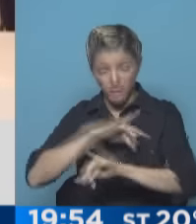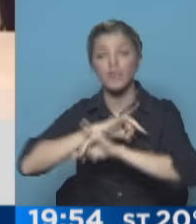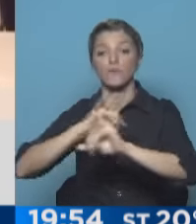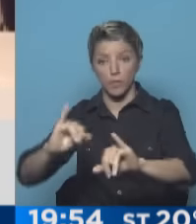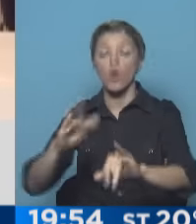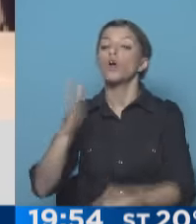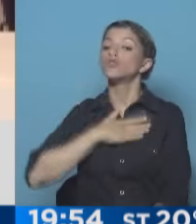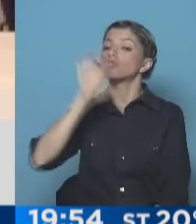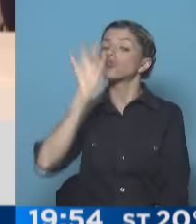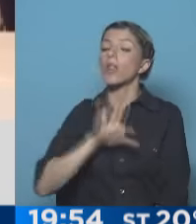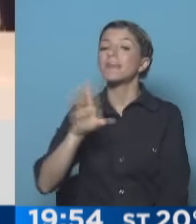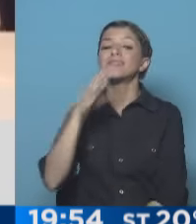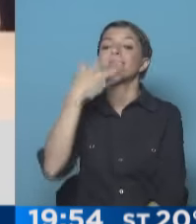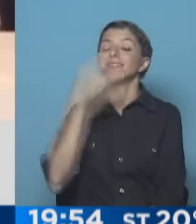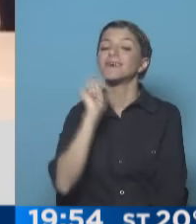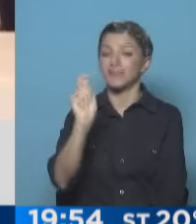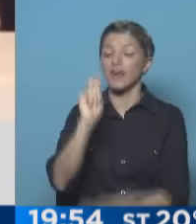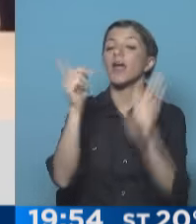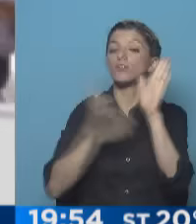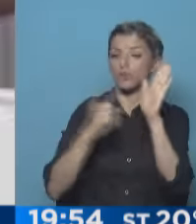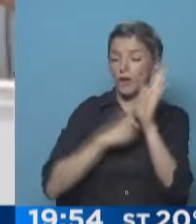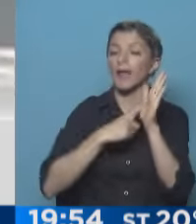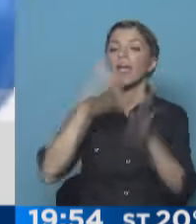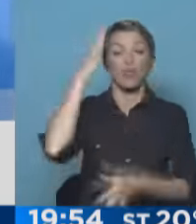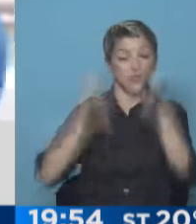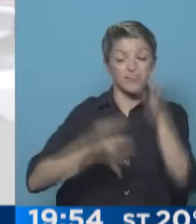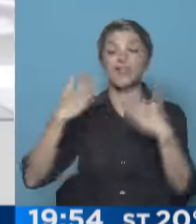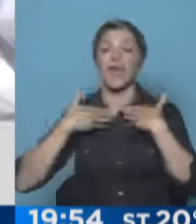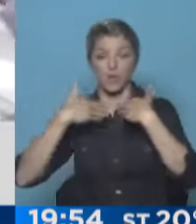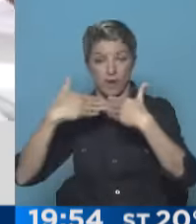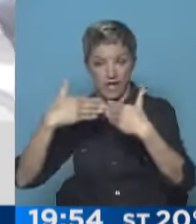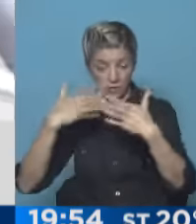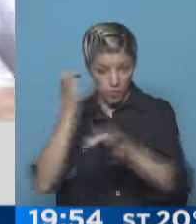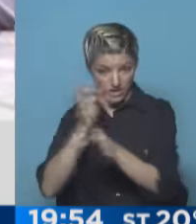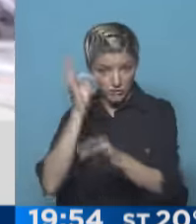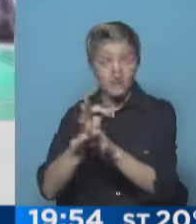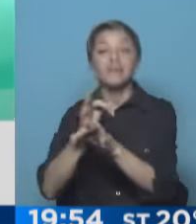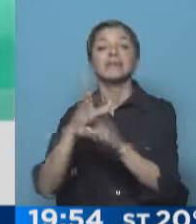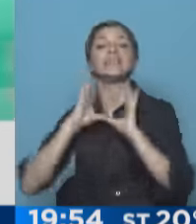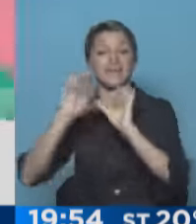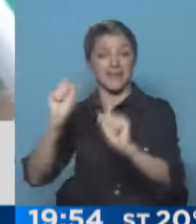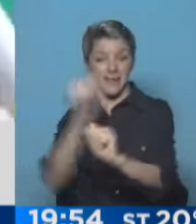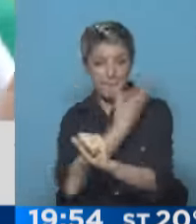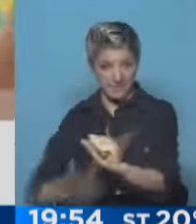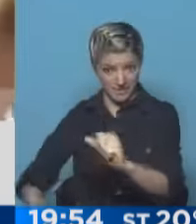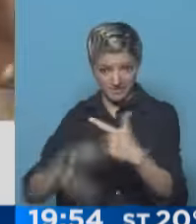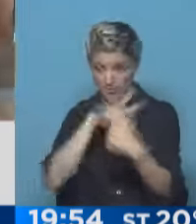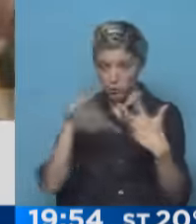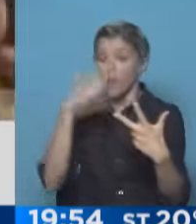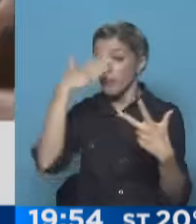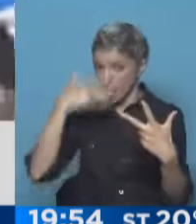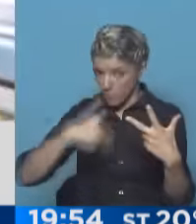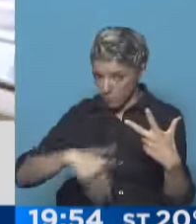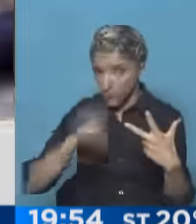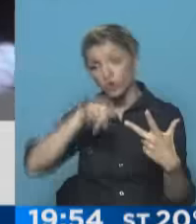titulares en justicia educación y la secretaría general de la presidencia lo demás lo hablaremos después del